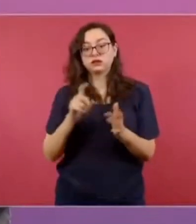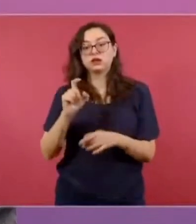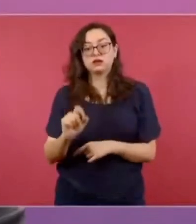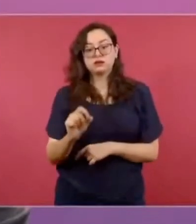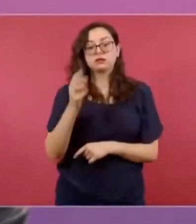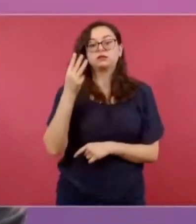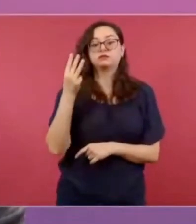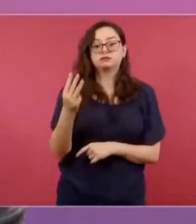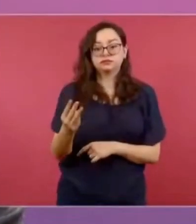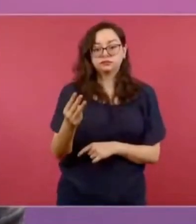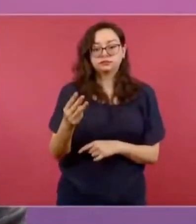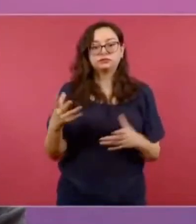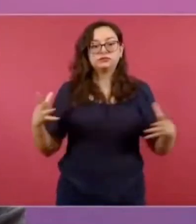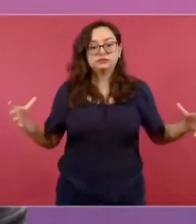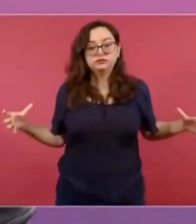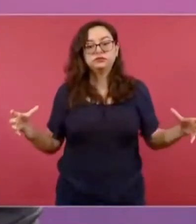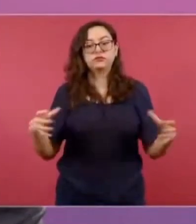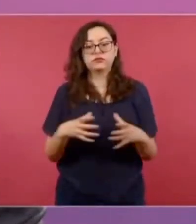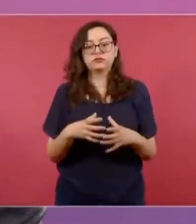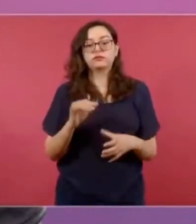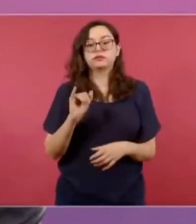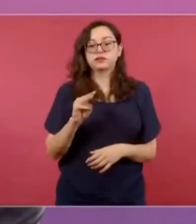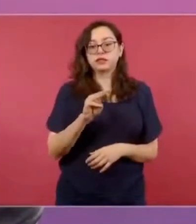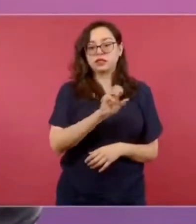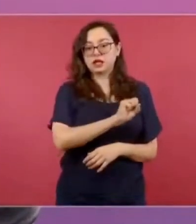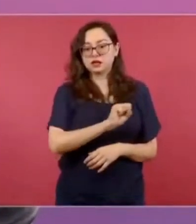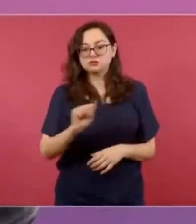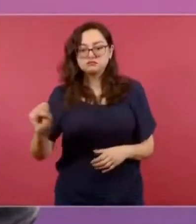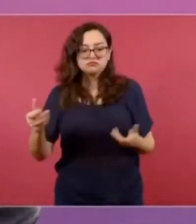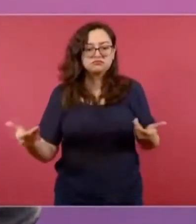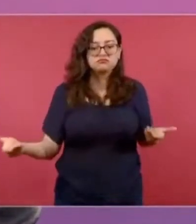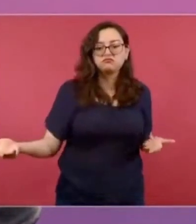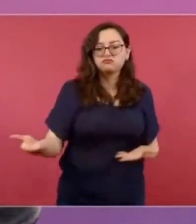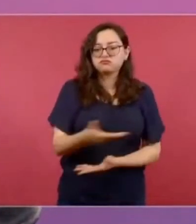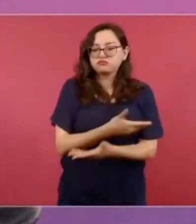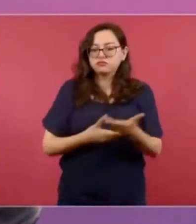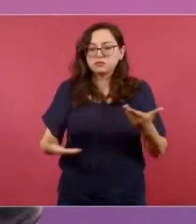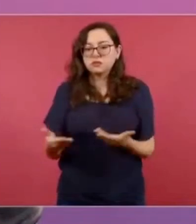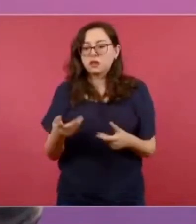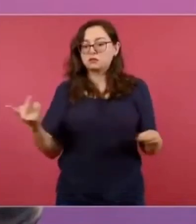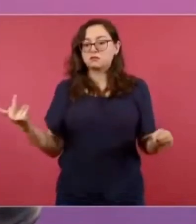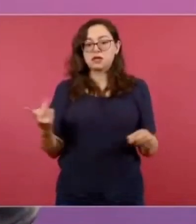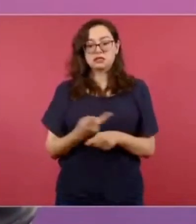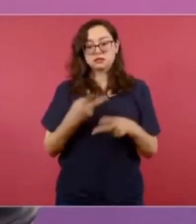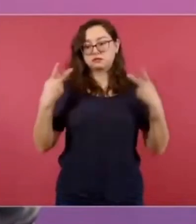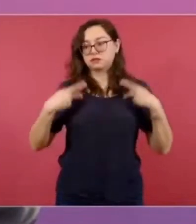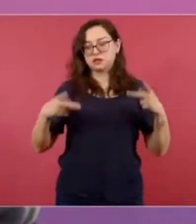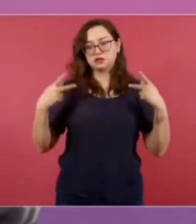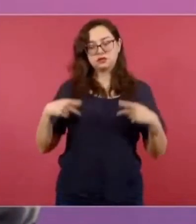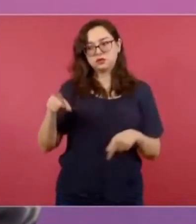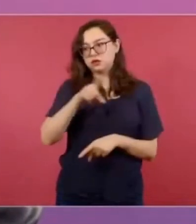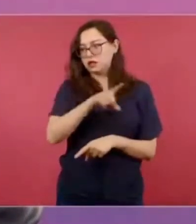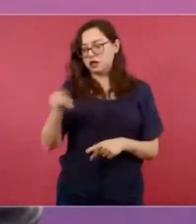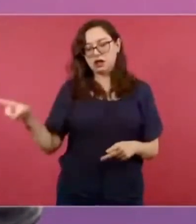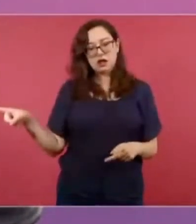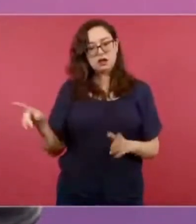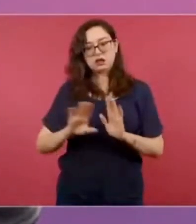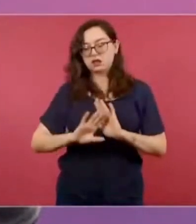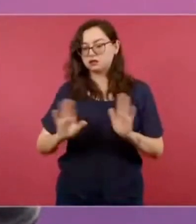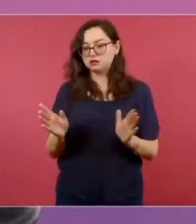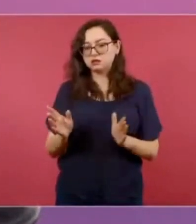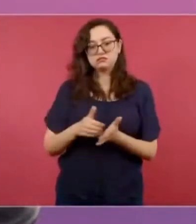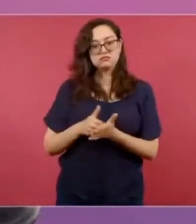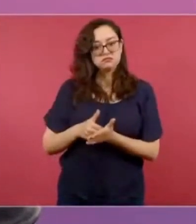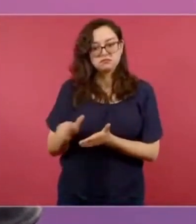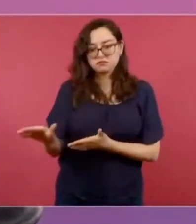Potosí, se hizo una reunión con el IMSS exponiendo esta problemática con algunas de las bajas presentadas. Se adquirió el compromiso con